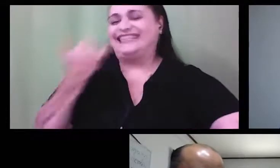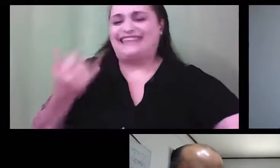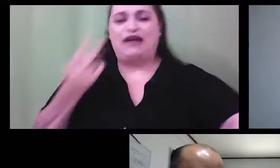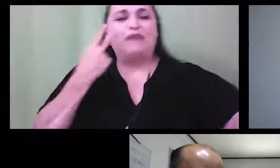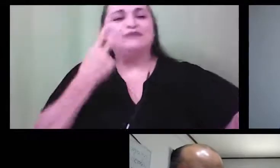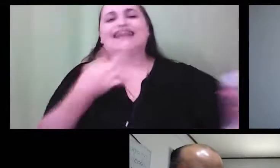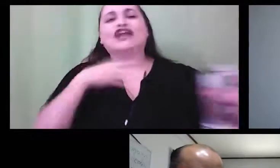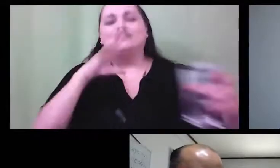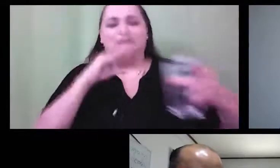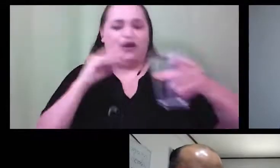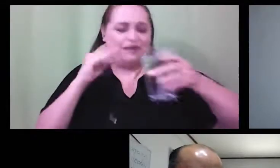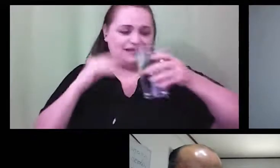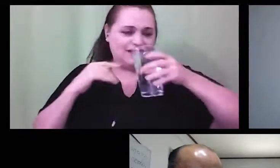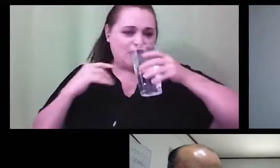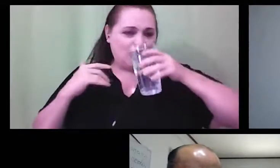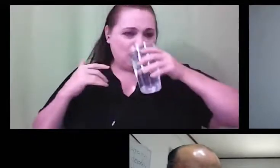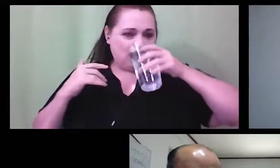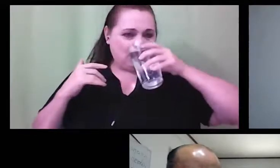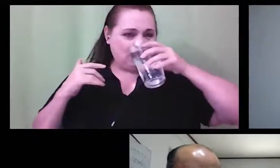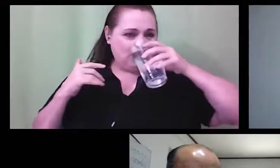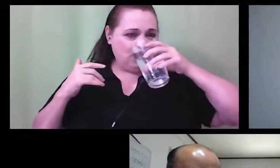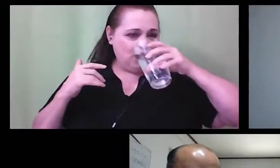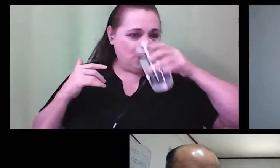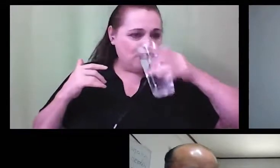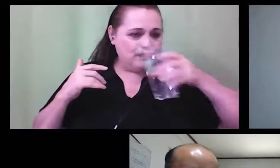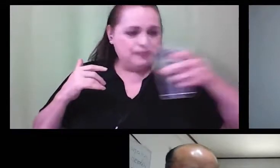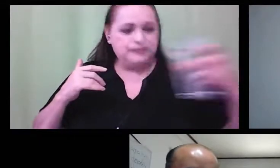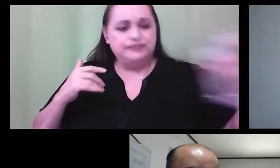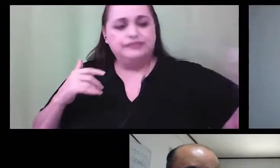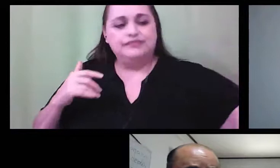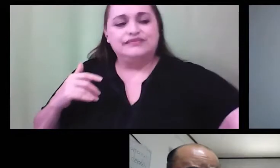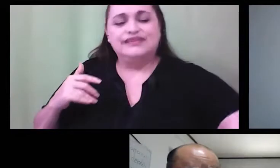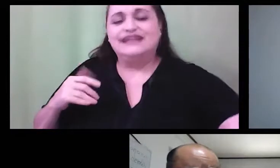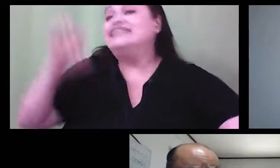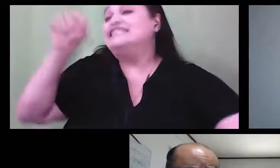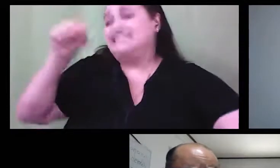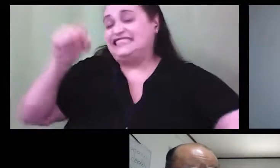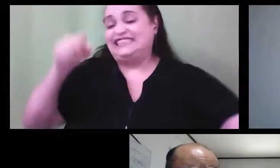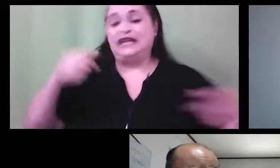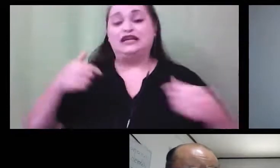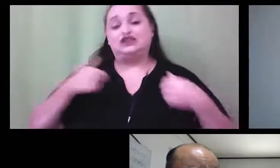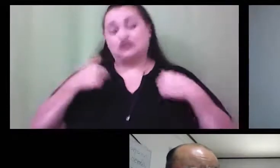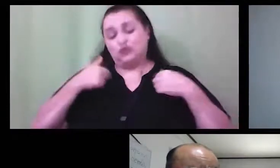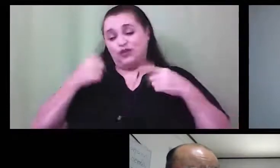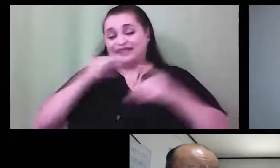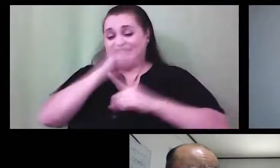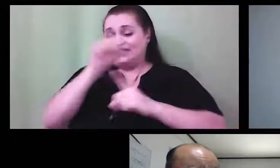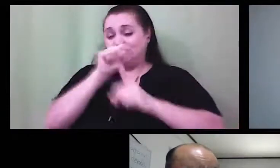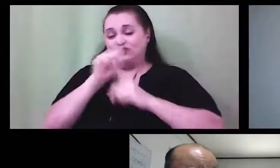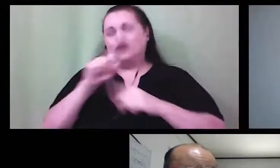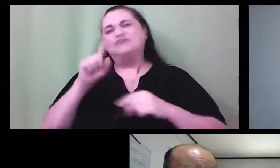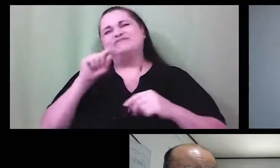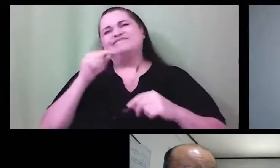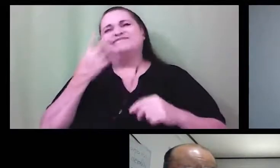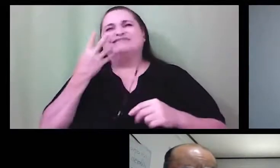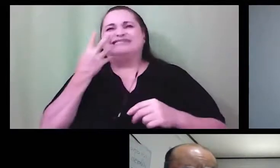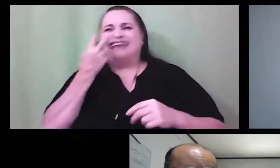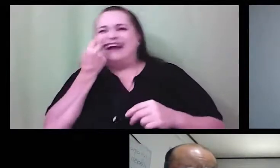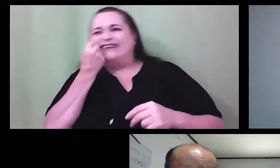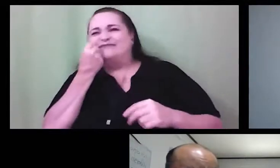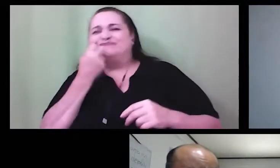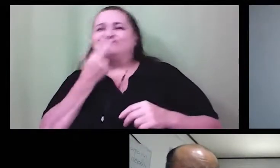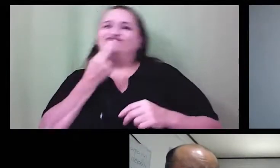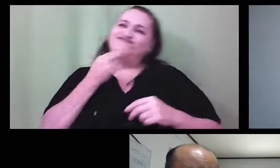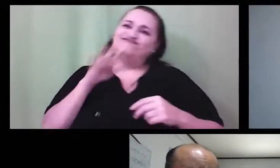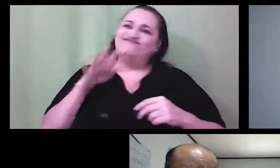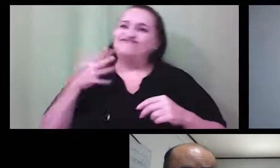nos va a comentar. Sí, en el caso nuestro ha sido agridulce. Sí. Por un